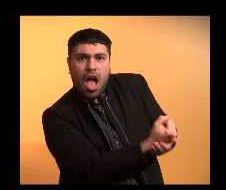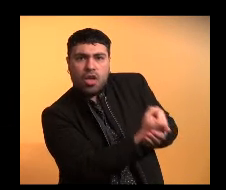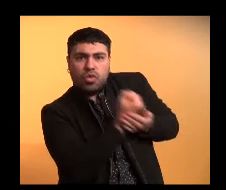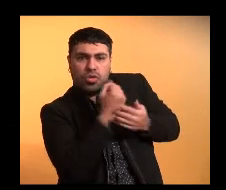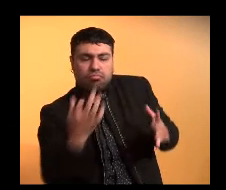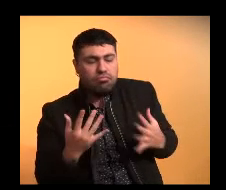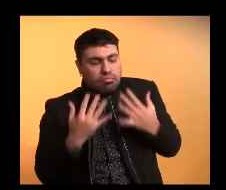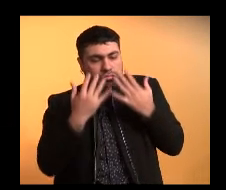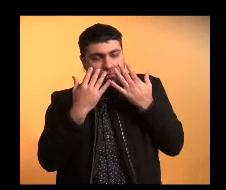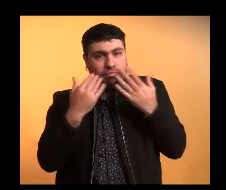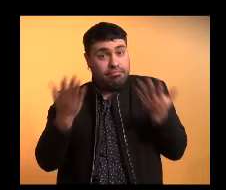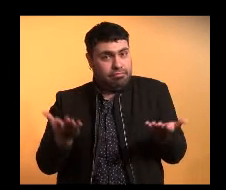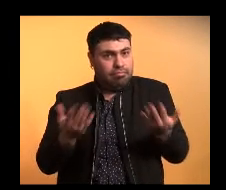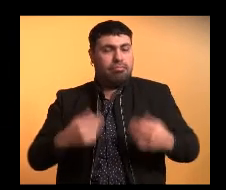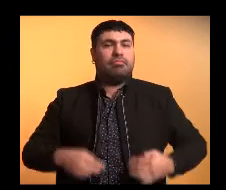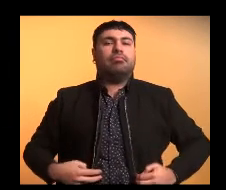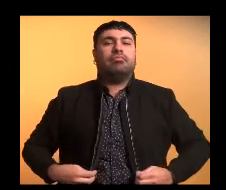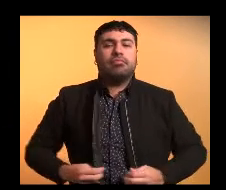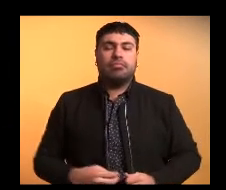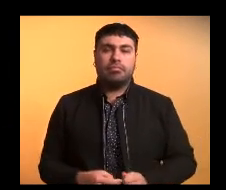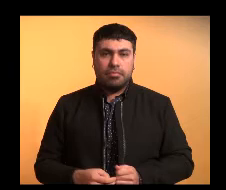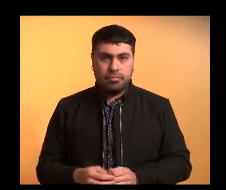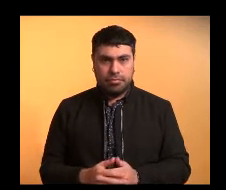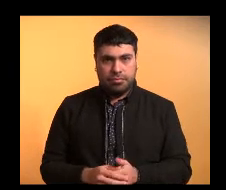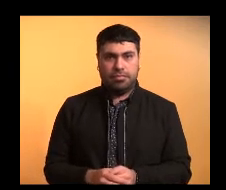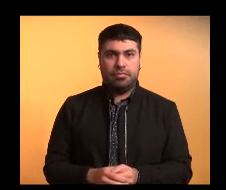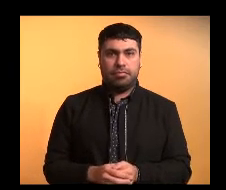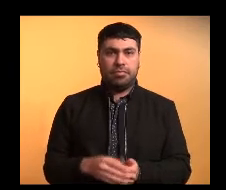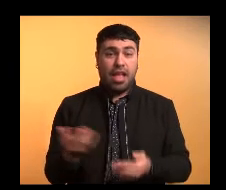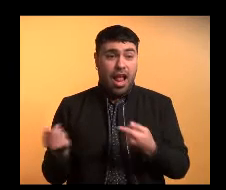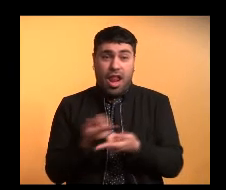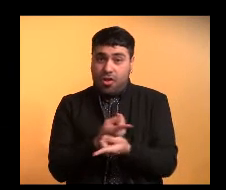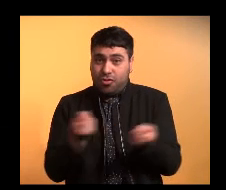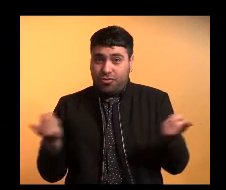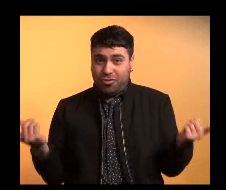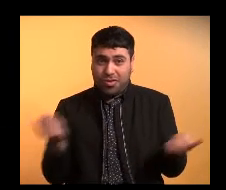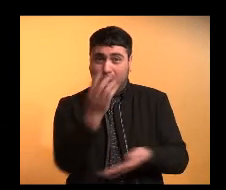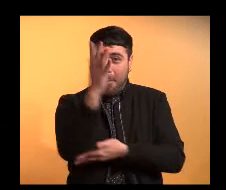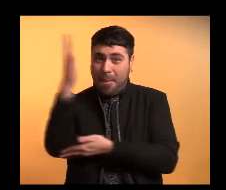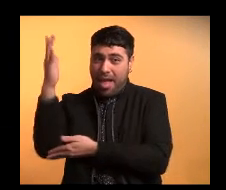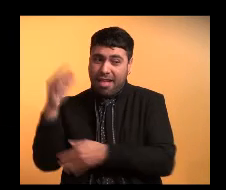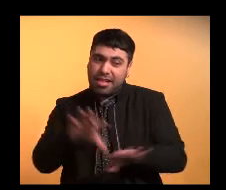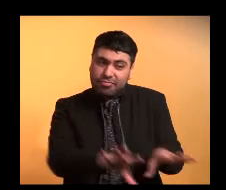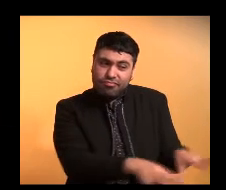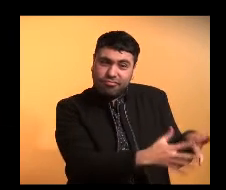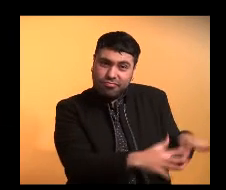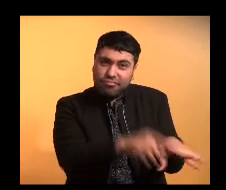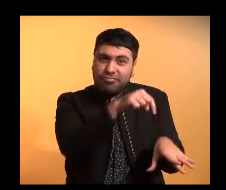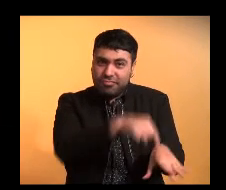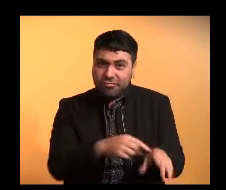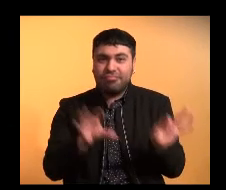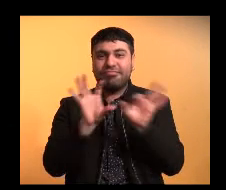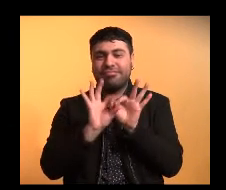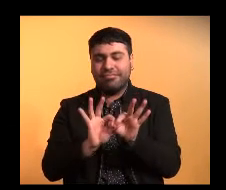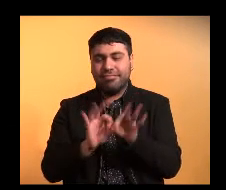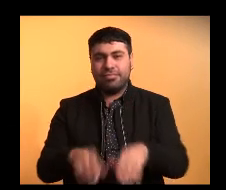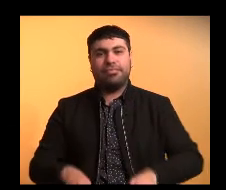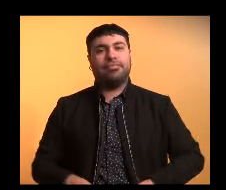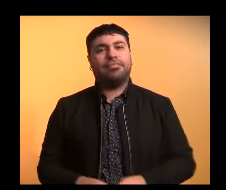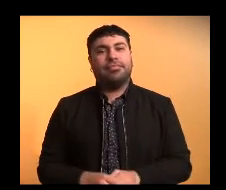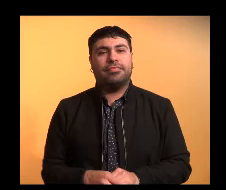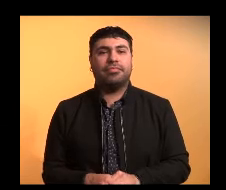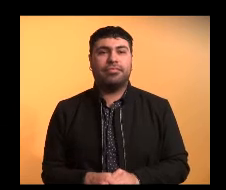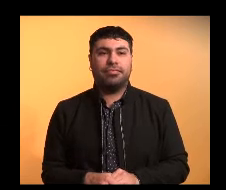oxígeno diario que tenemos al día, particularmente a las microalgas. Bueno, además son muy importantes